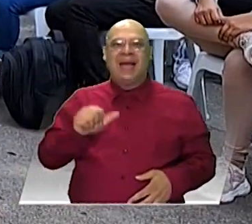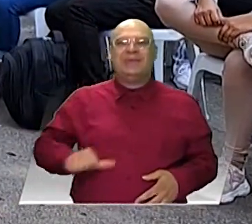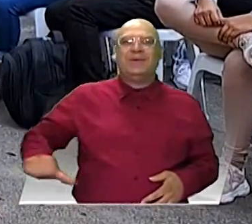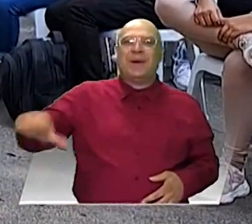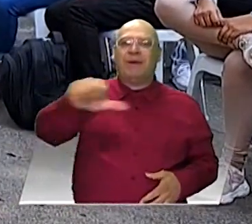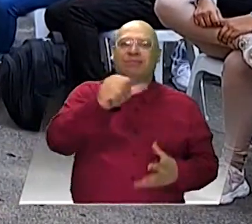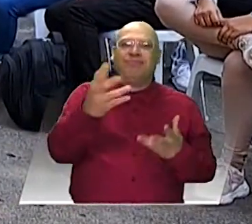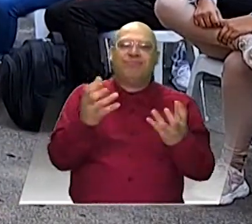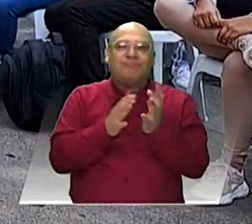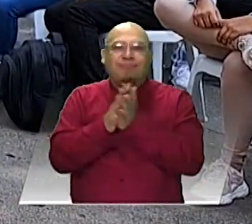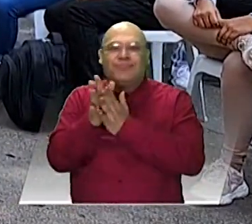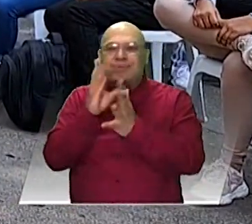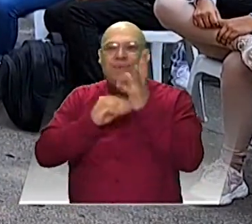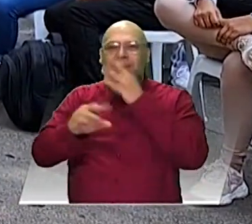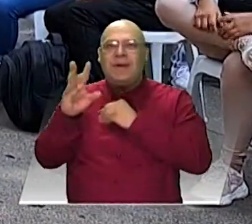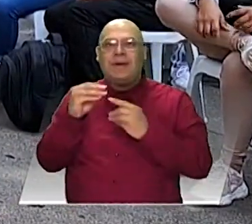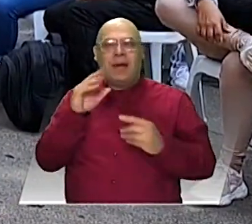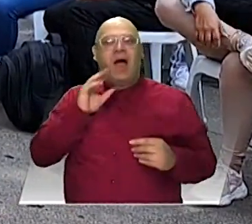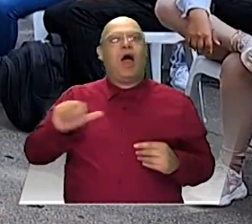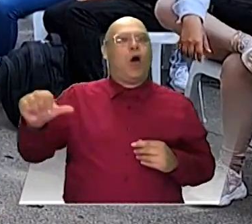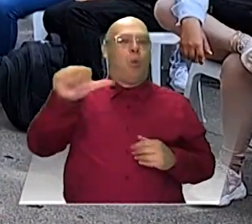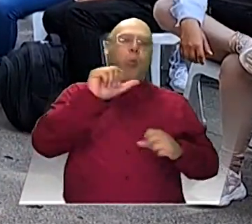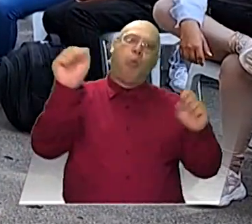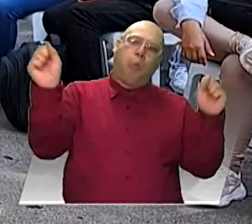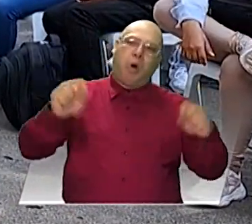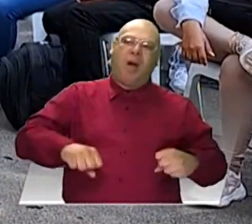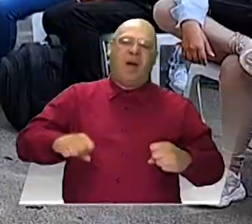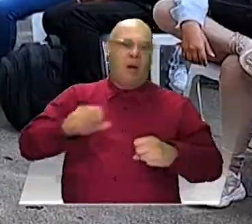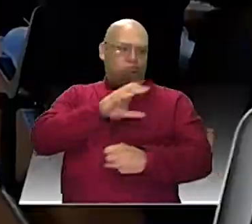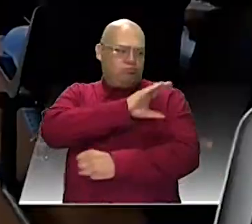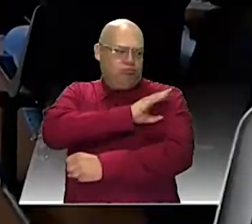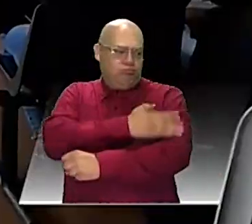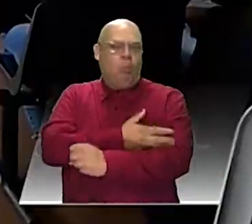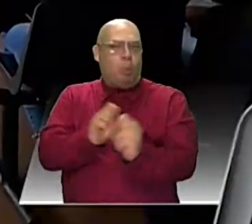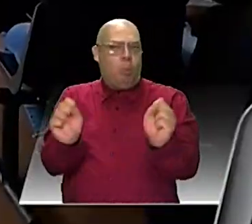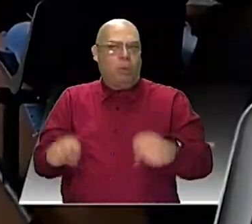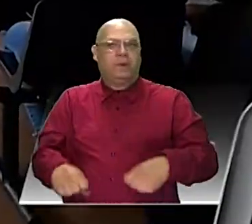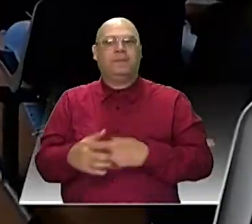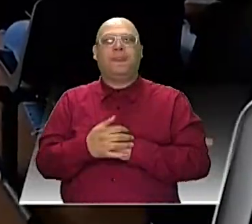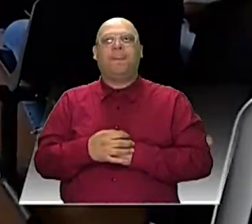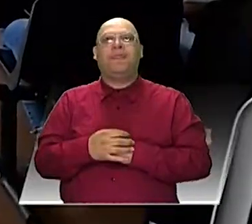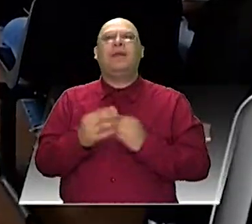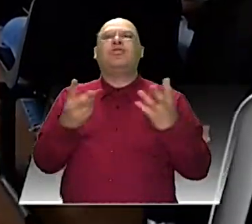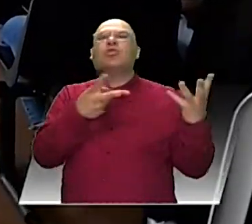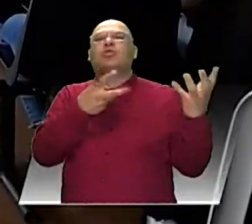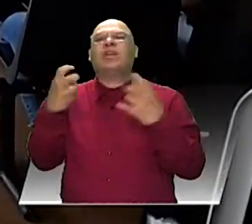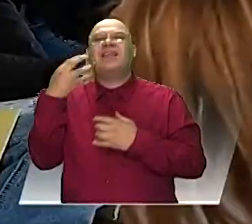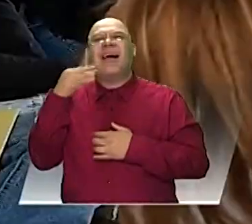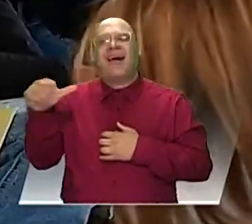receptivas, siempre demostrando que las mujeres podemos tener las mismas capacidades de los hombres. Más de 200